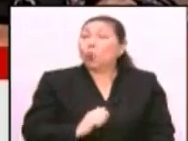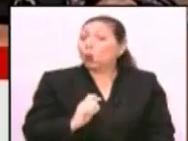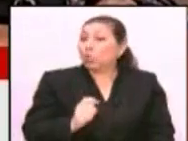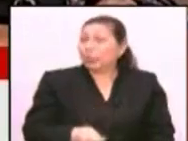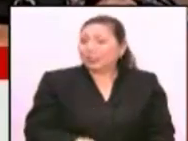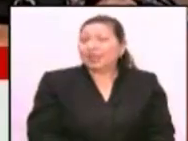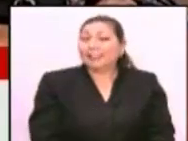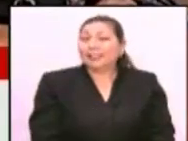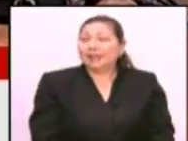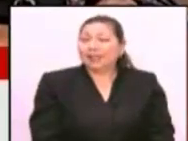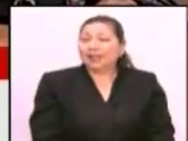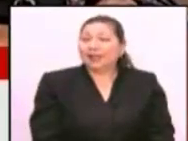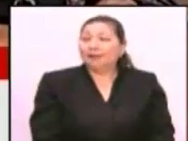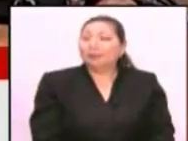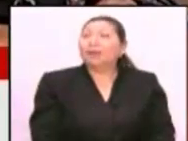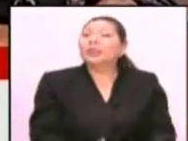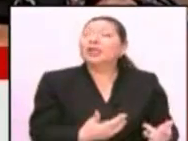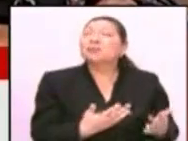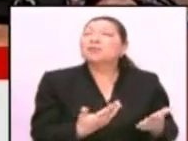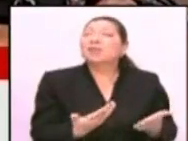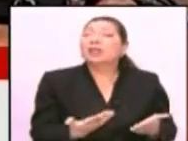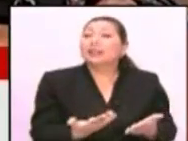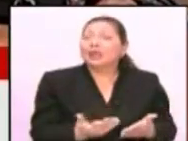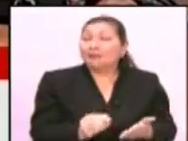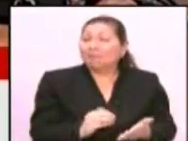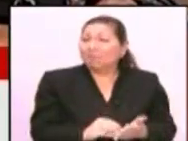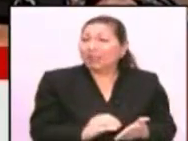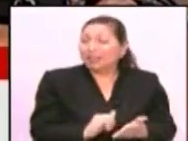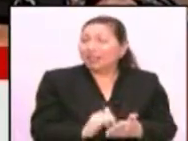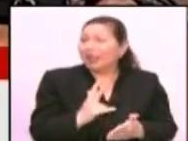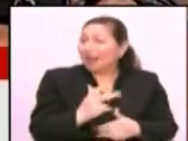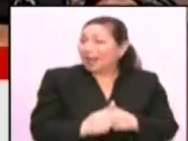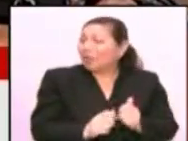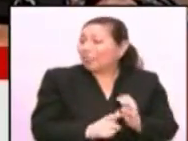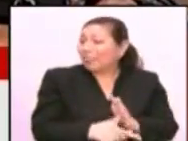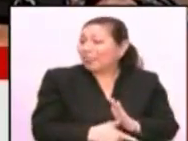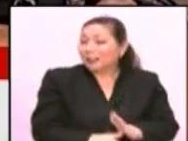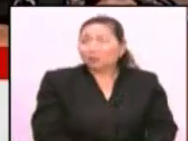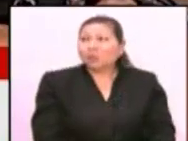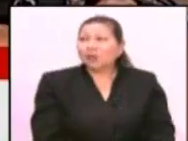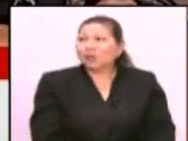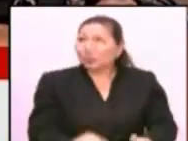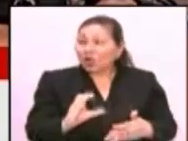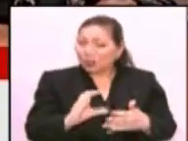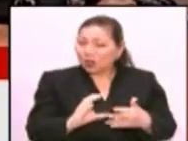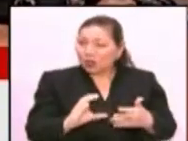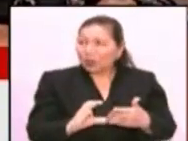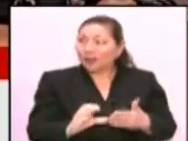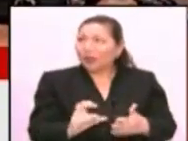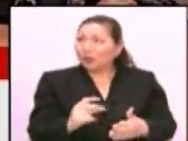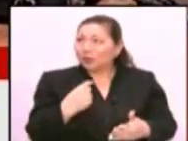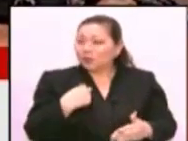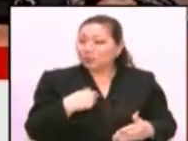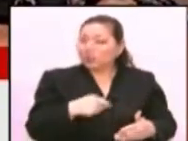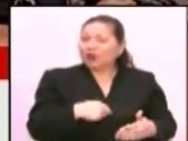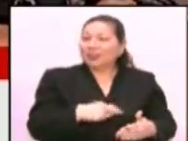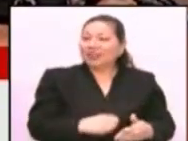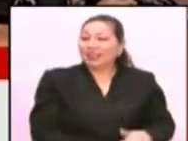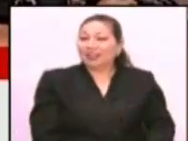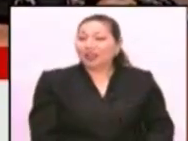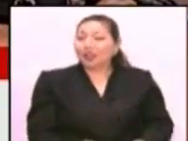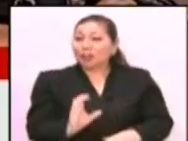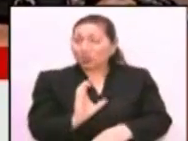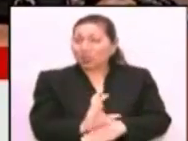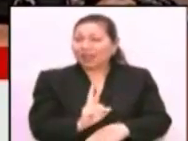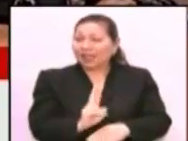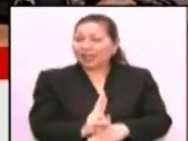extrapenal, ¿no es cierto? ¿Por qué tiene que esperar el apremio penal 3 años después? El Código Procesal Civil nuestro, como lo tiene Costa